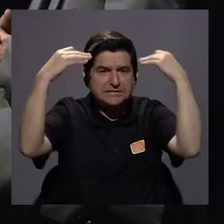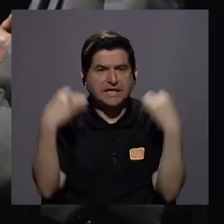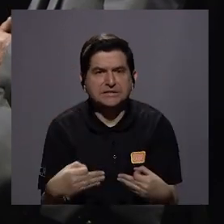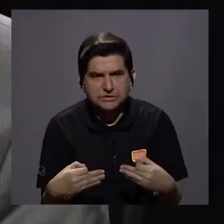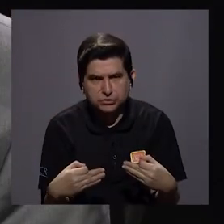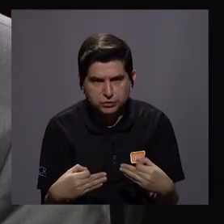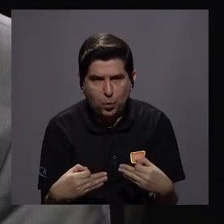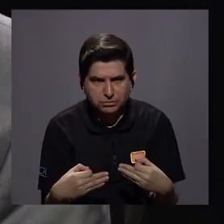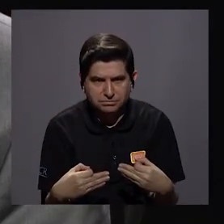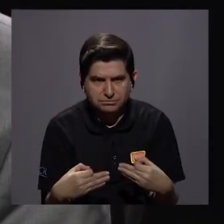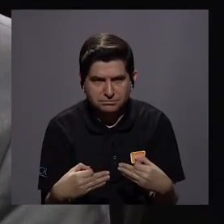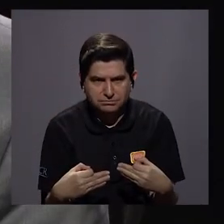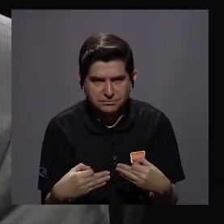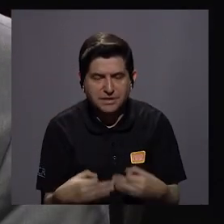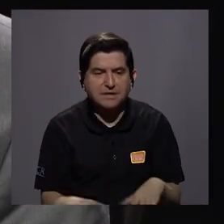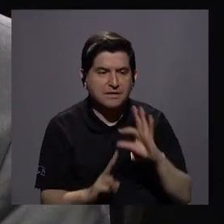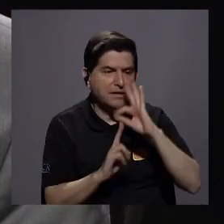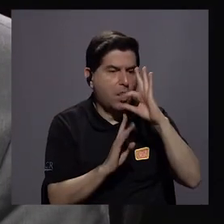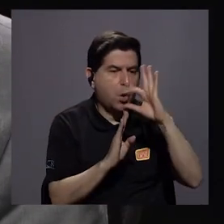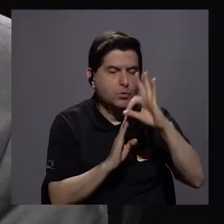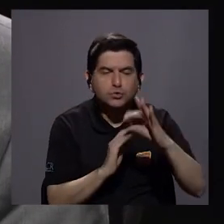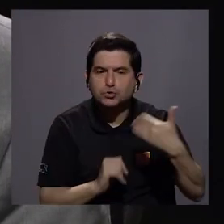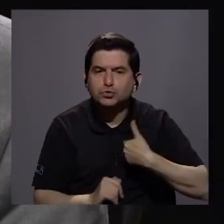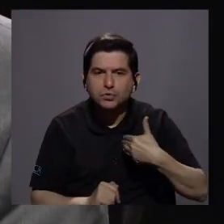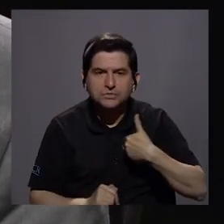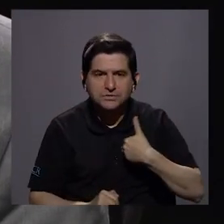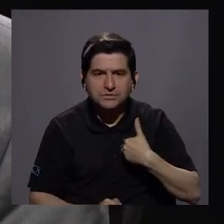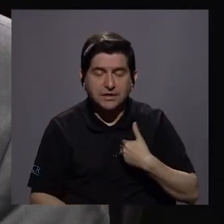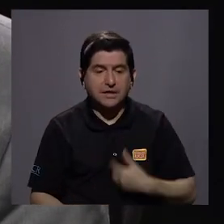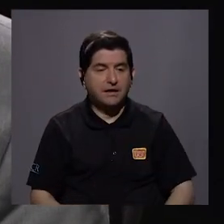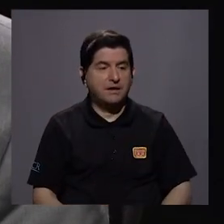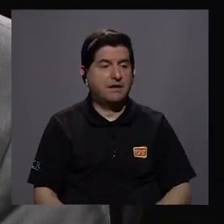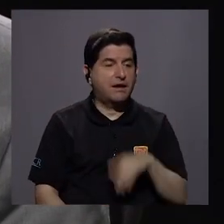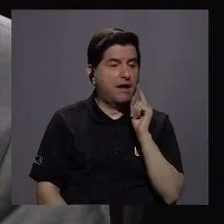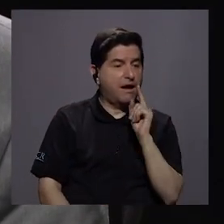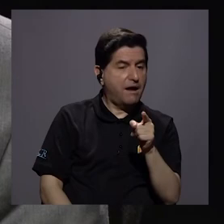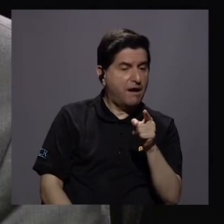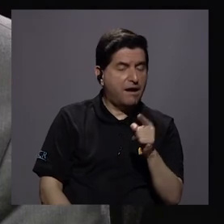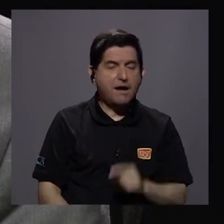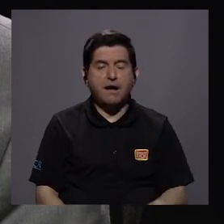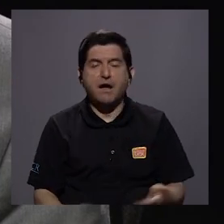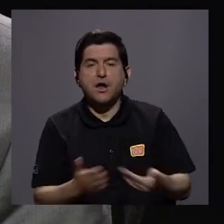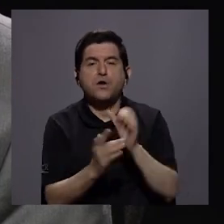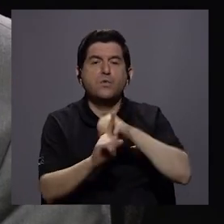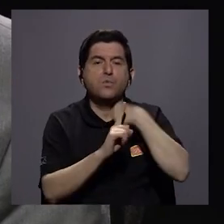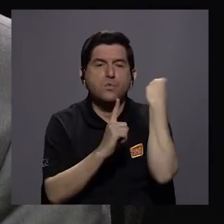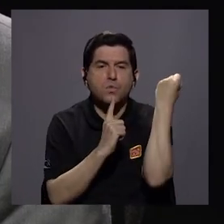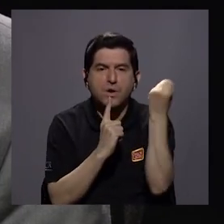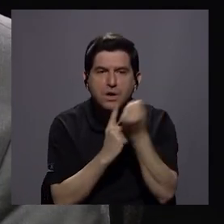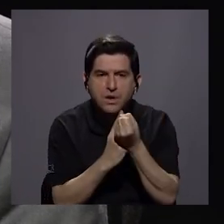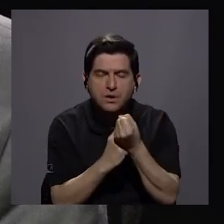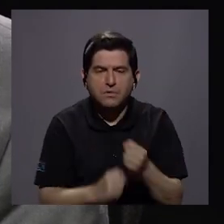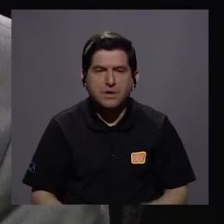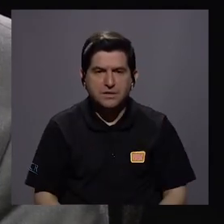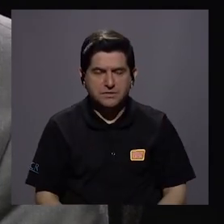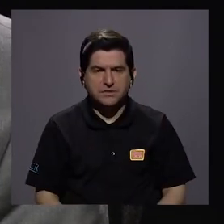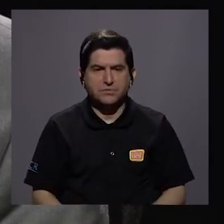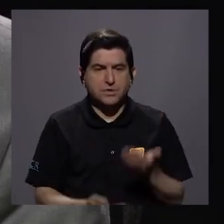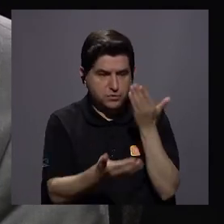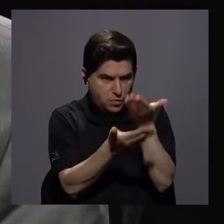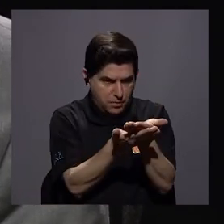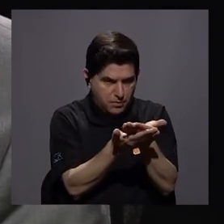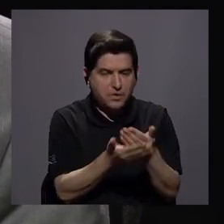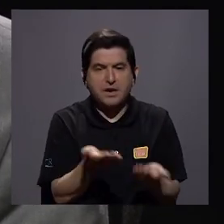decisiones sobre las alternativas que tenía para establecer, digamos, unas nuevas condiciones